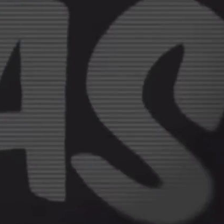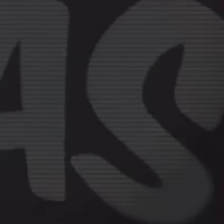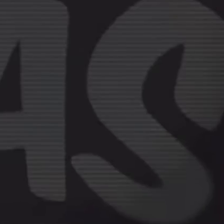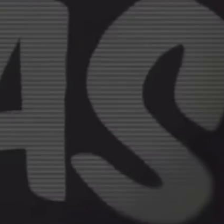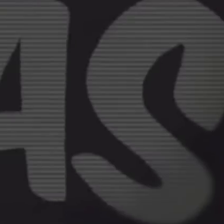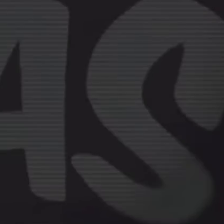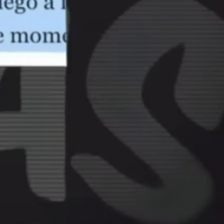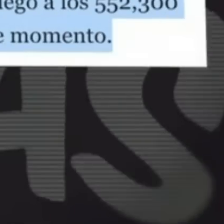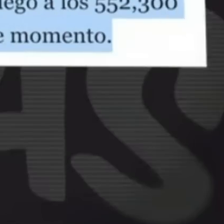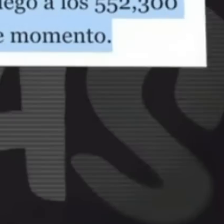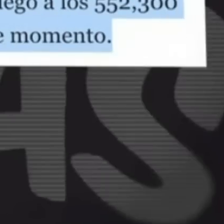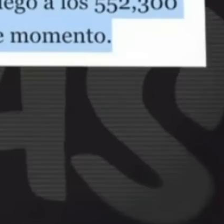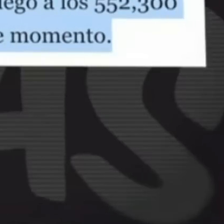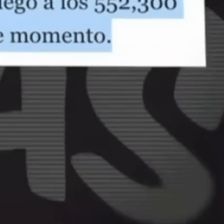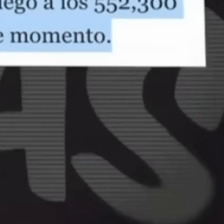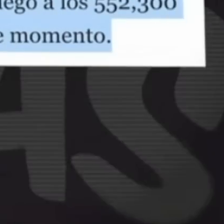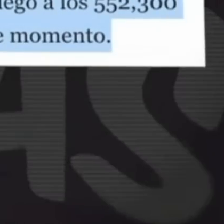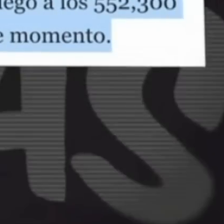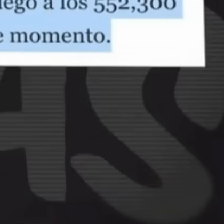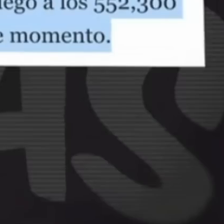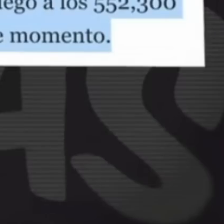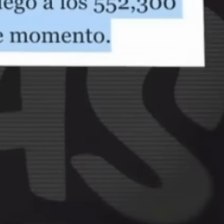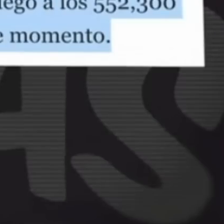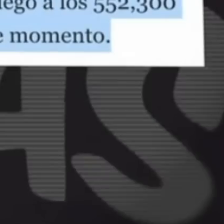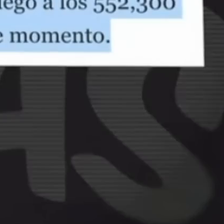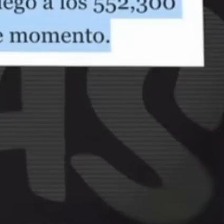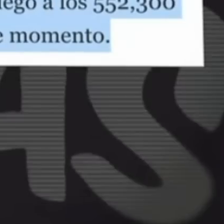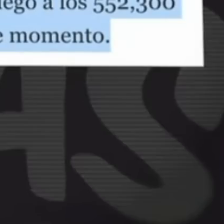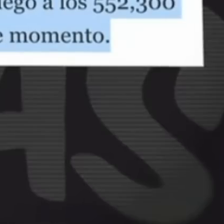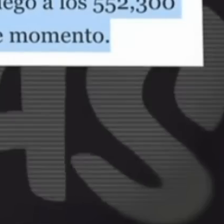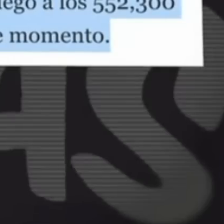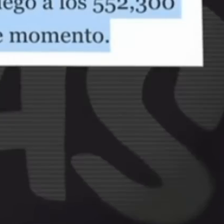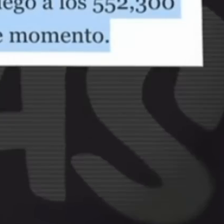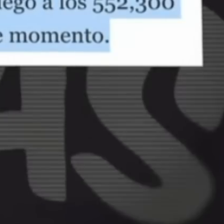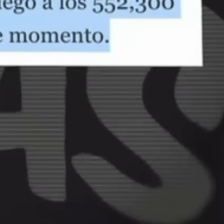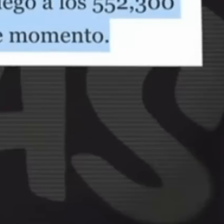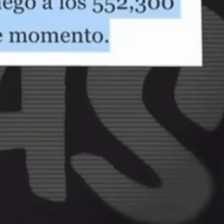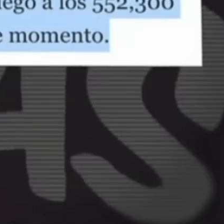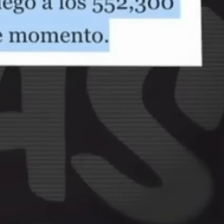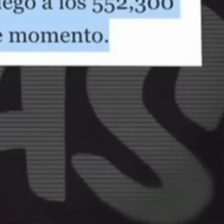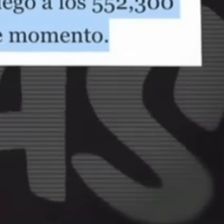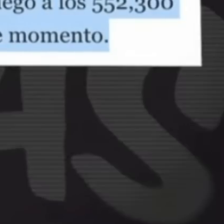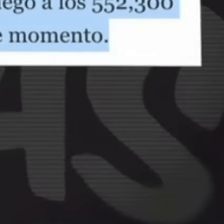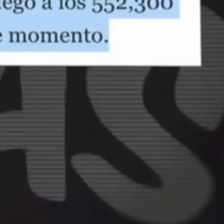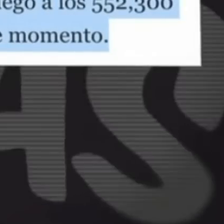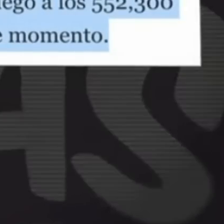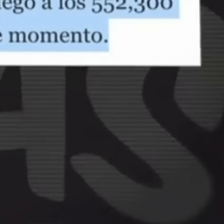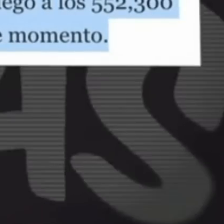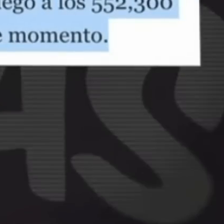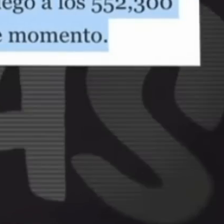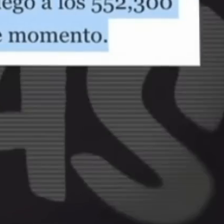En 1995, Ernesto Zedillo activó el Fondo de Protección al Ahorro, FOBAPROA, convirtiendo en deuda pública la deuda de los bancos, que entonces ascendía